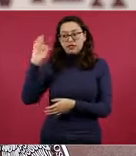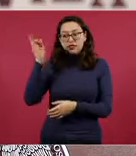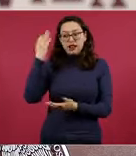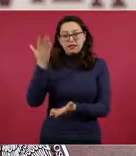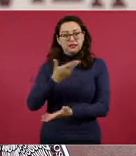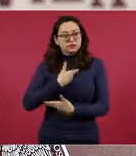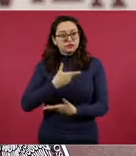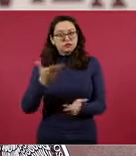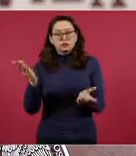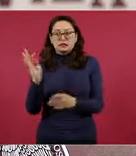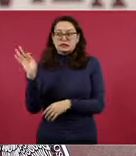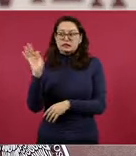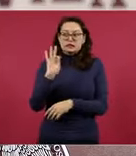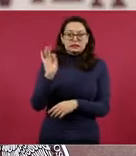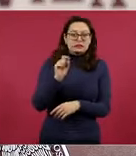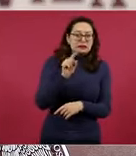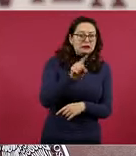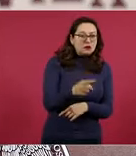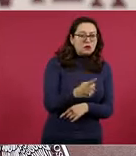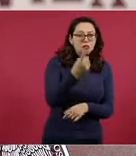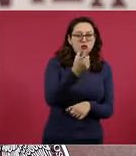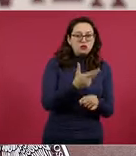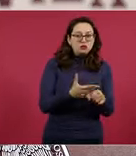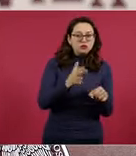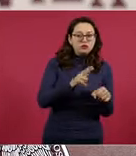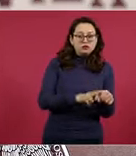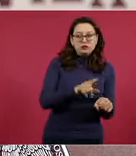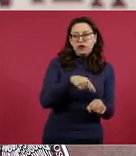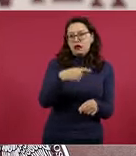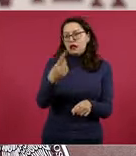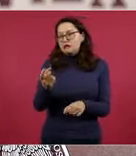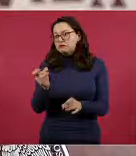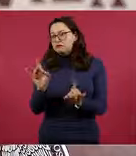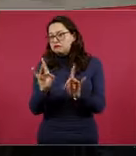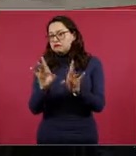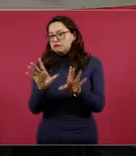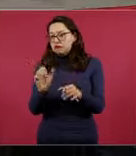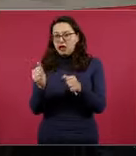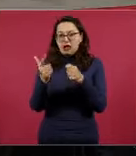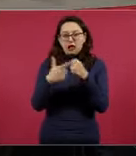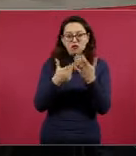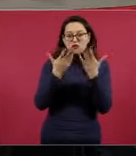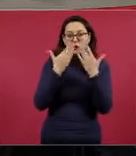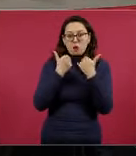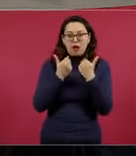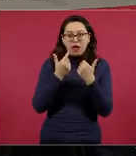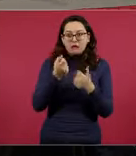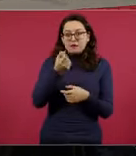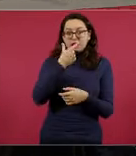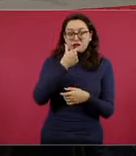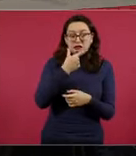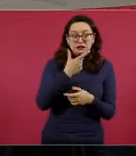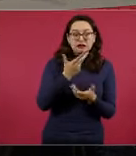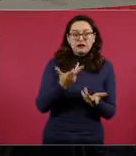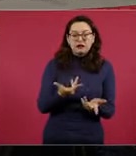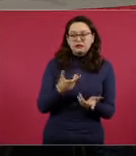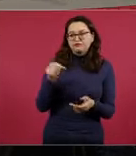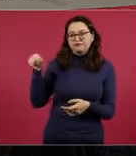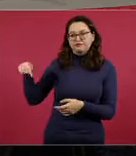para así poder servir a las instituciones públicas, a los pacientes en la atención médica y en la obtención